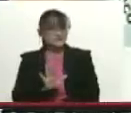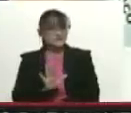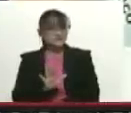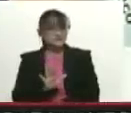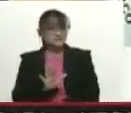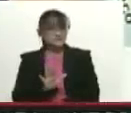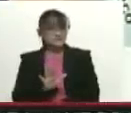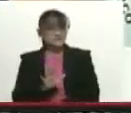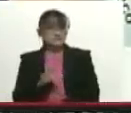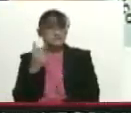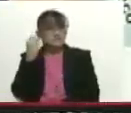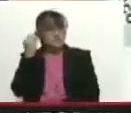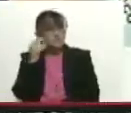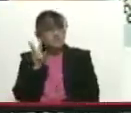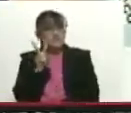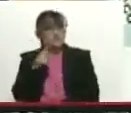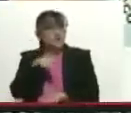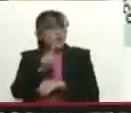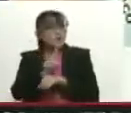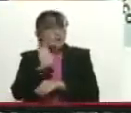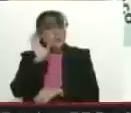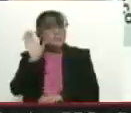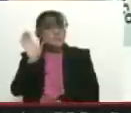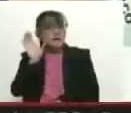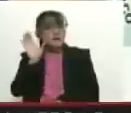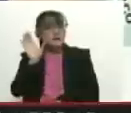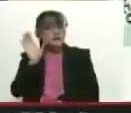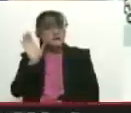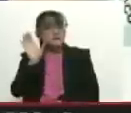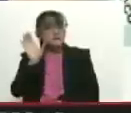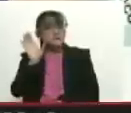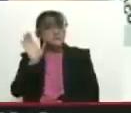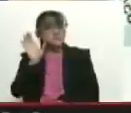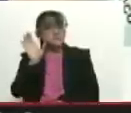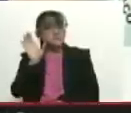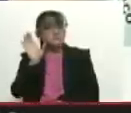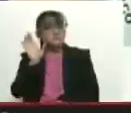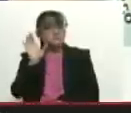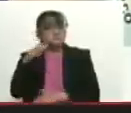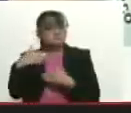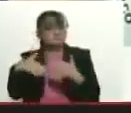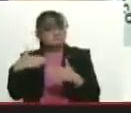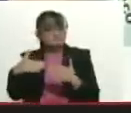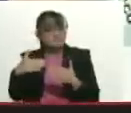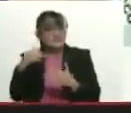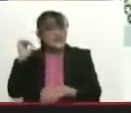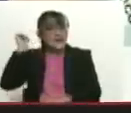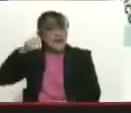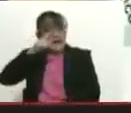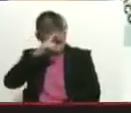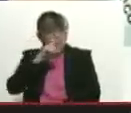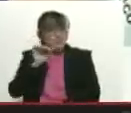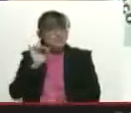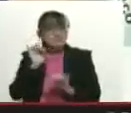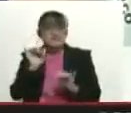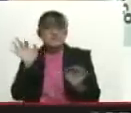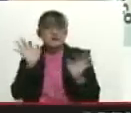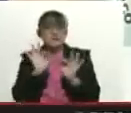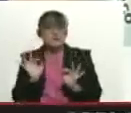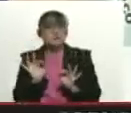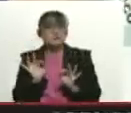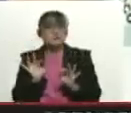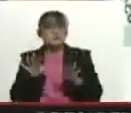que Venezuela es el único país en la tierra que lleva décadas en este mismo laboratorio sin